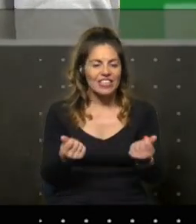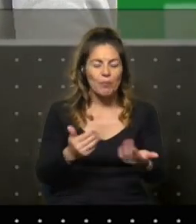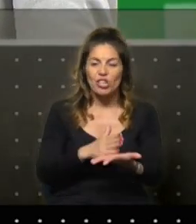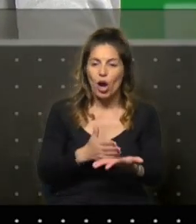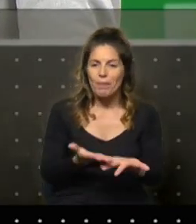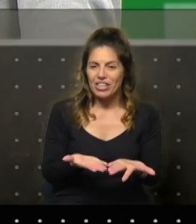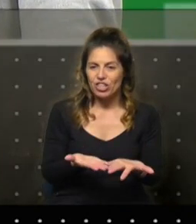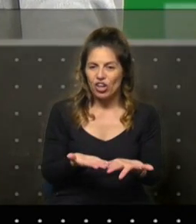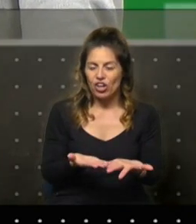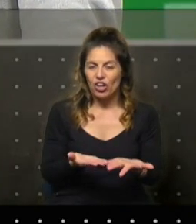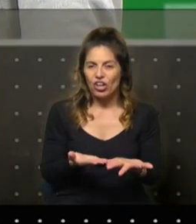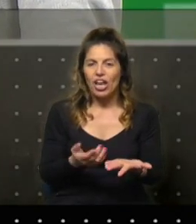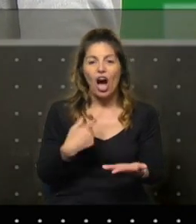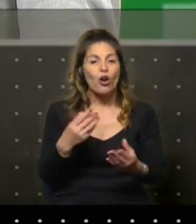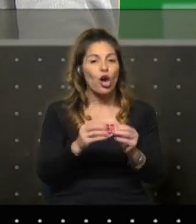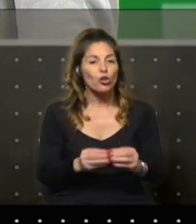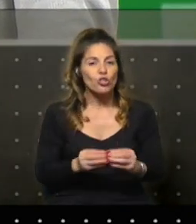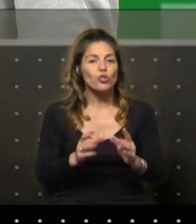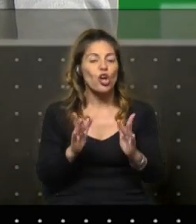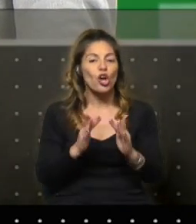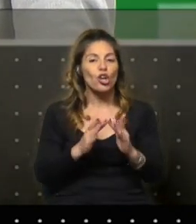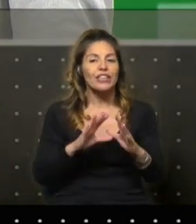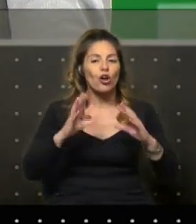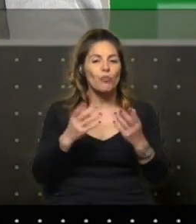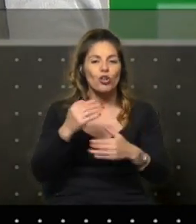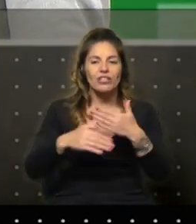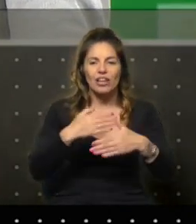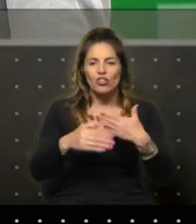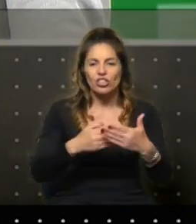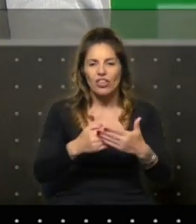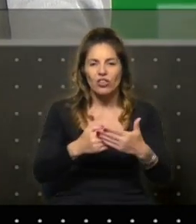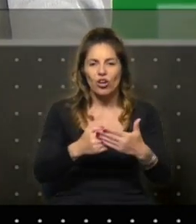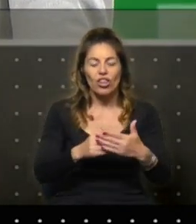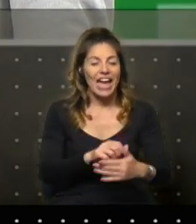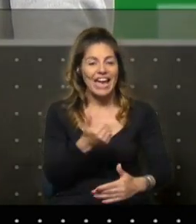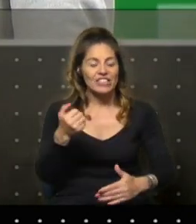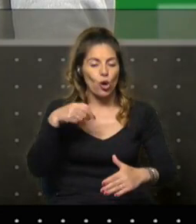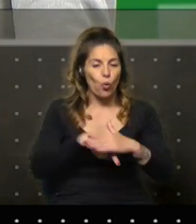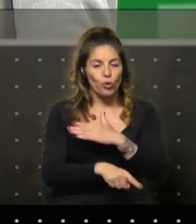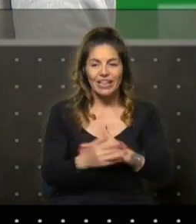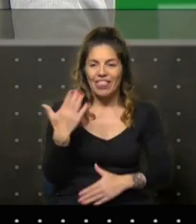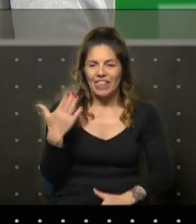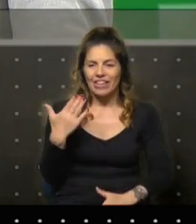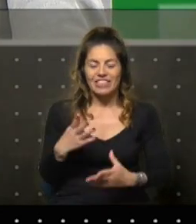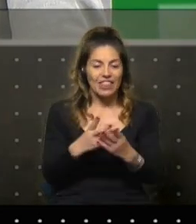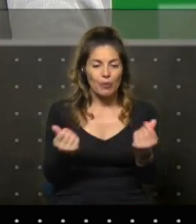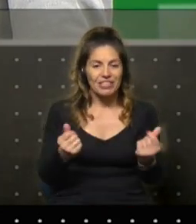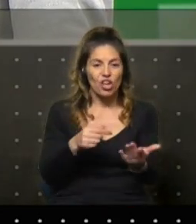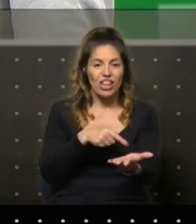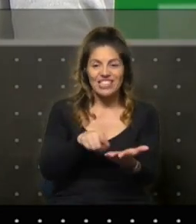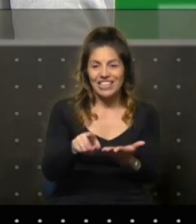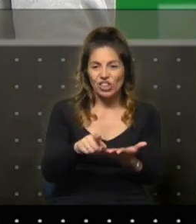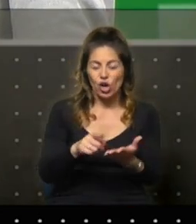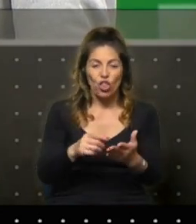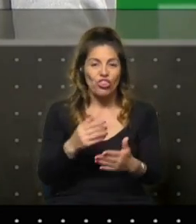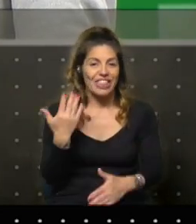otro asunto que nos conecta con el mundo desarrollado donde está viendo éxito de la ultraderecha que es la desaparición de la centroderecha porque